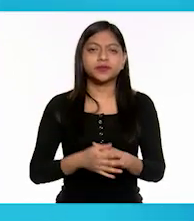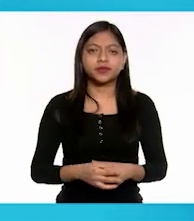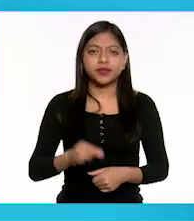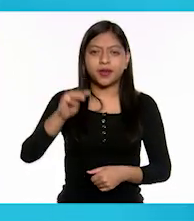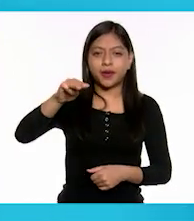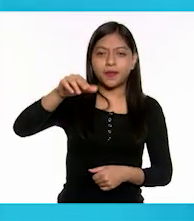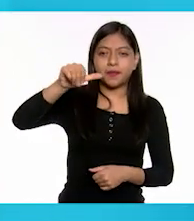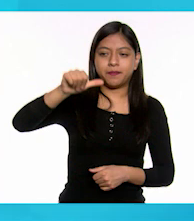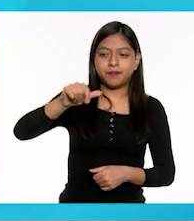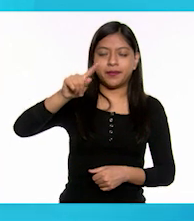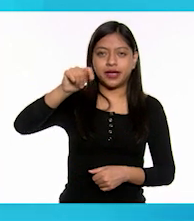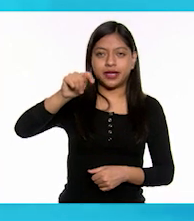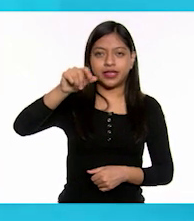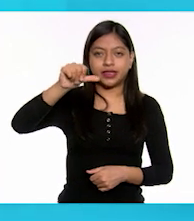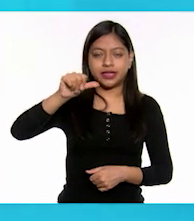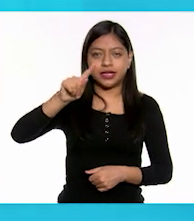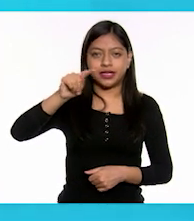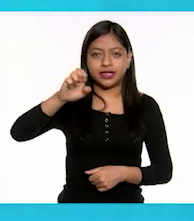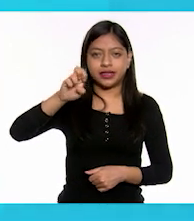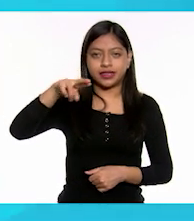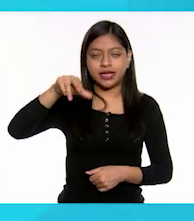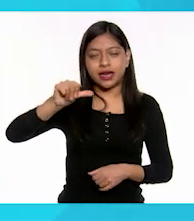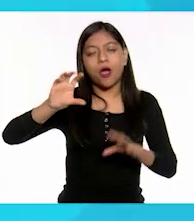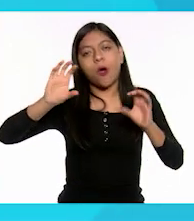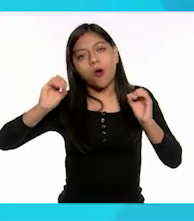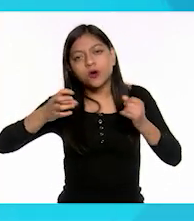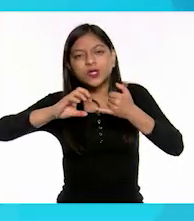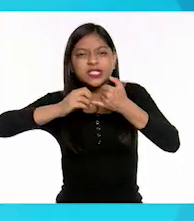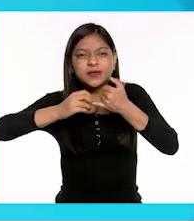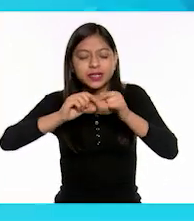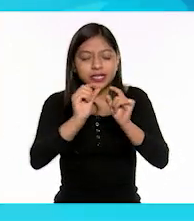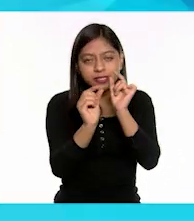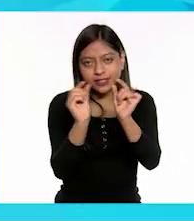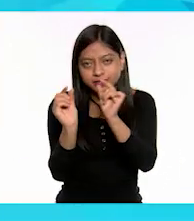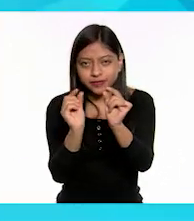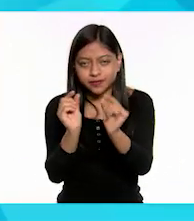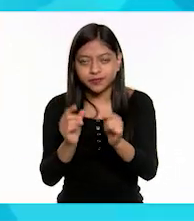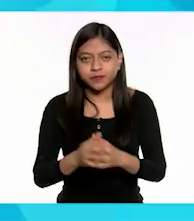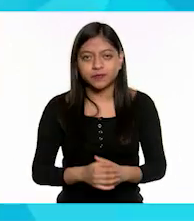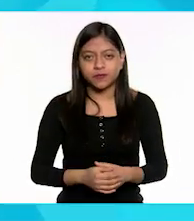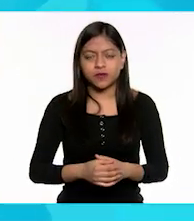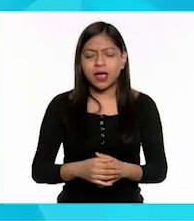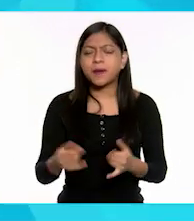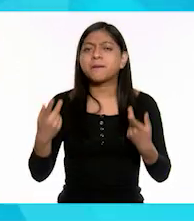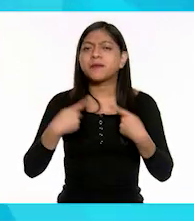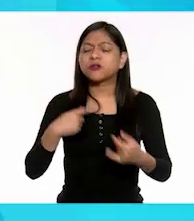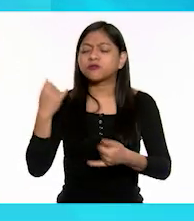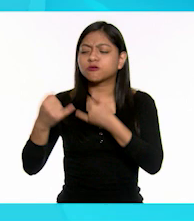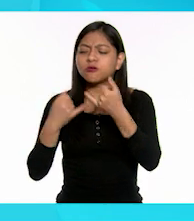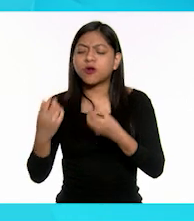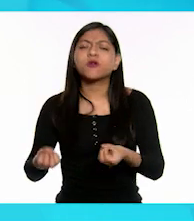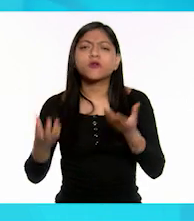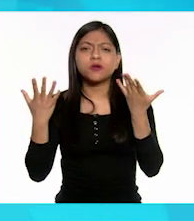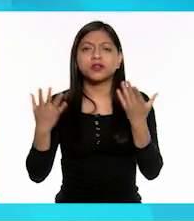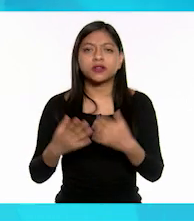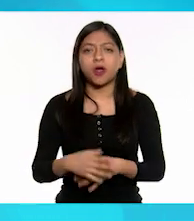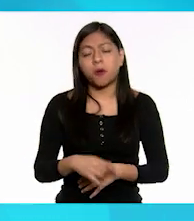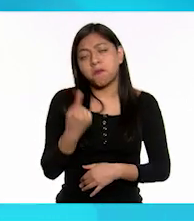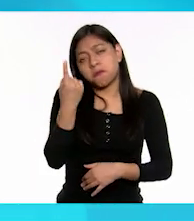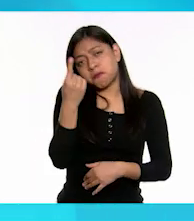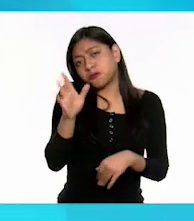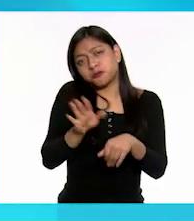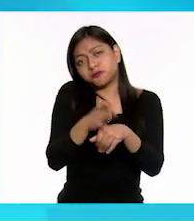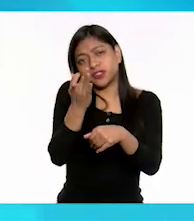matatena y huesitos muy bien cuántos jugadores se necesitan sólo uno solo